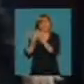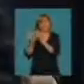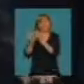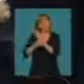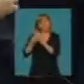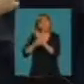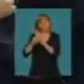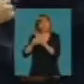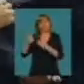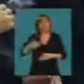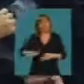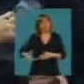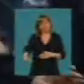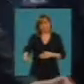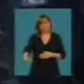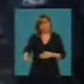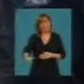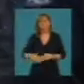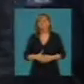para prestar juramento.